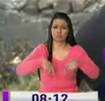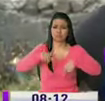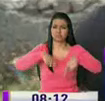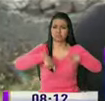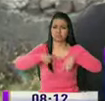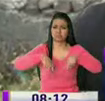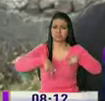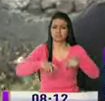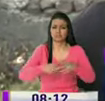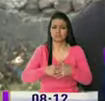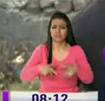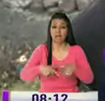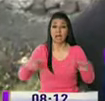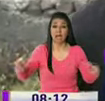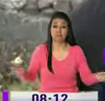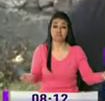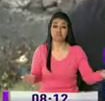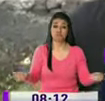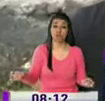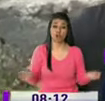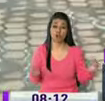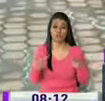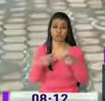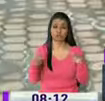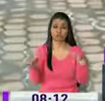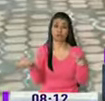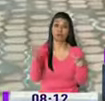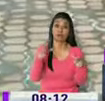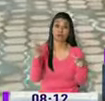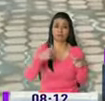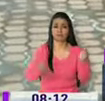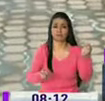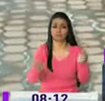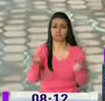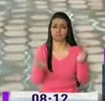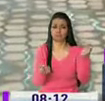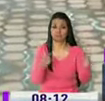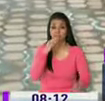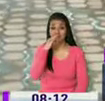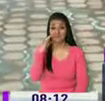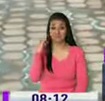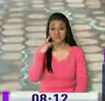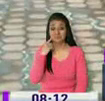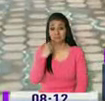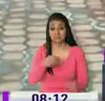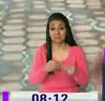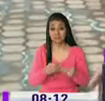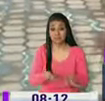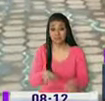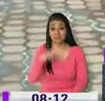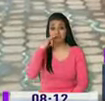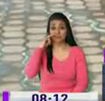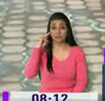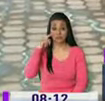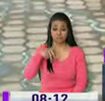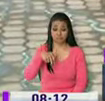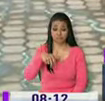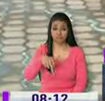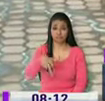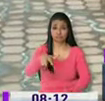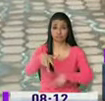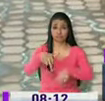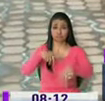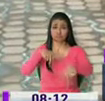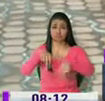los carros? Camiones, volquetas. Más que todo afecta para los niños, porque los niños de aquí pasan y entran y salen